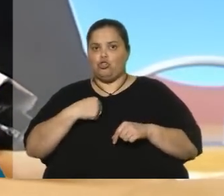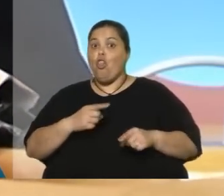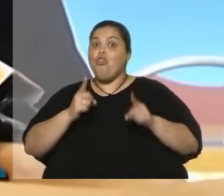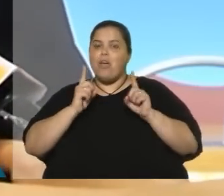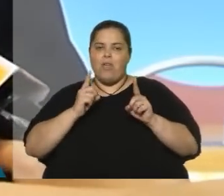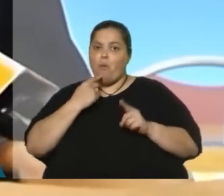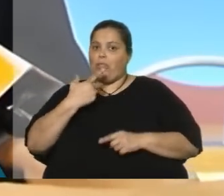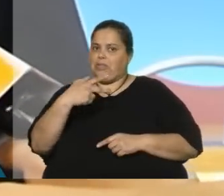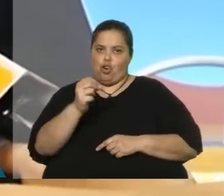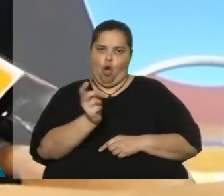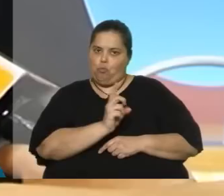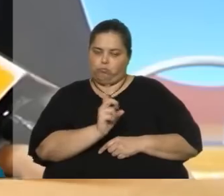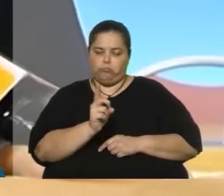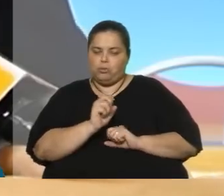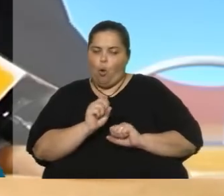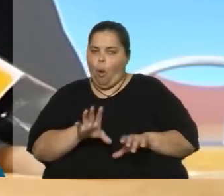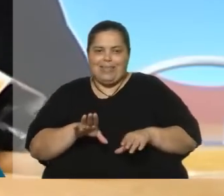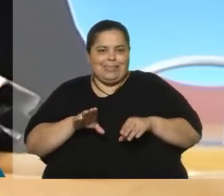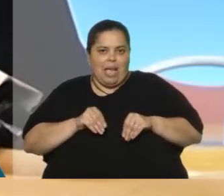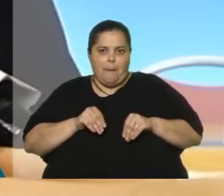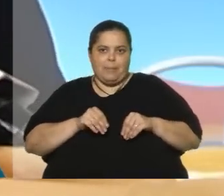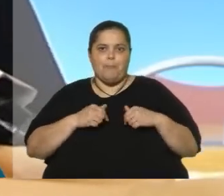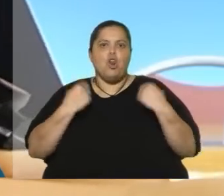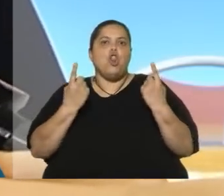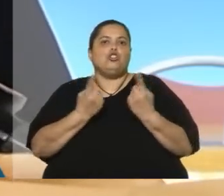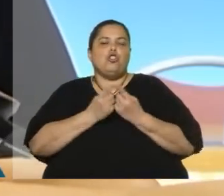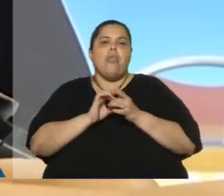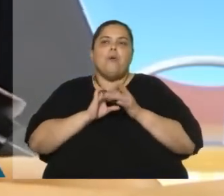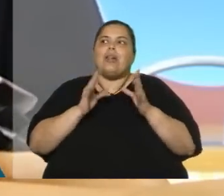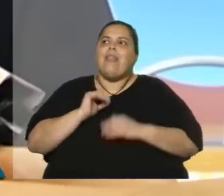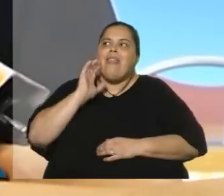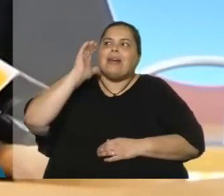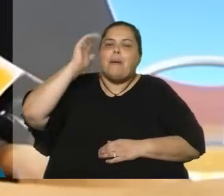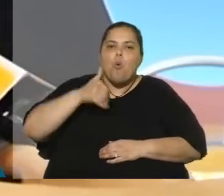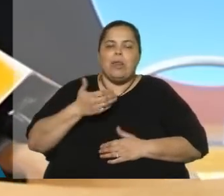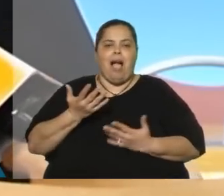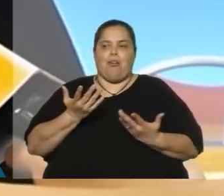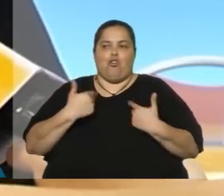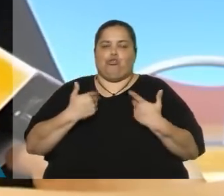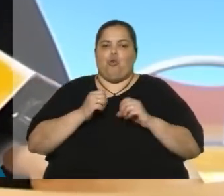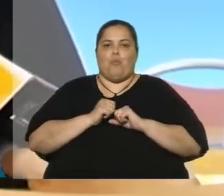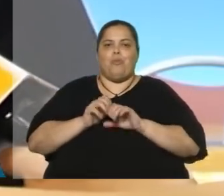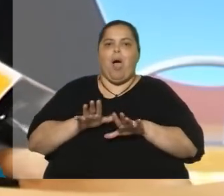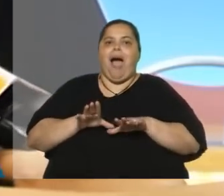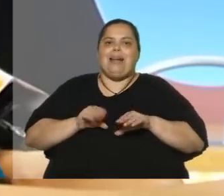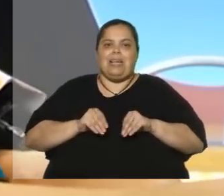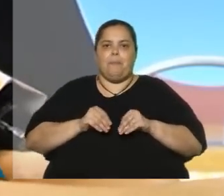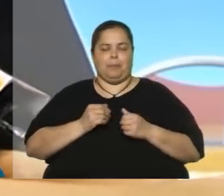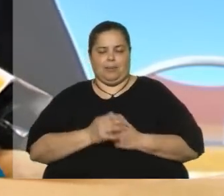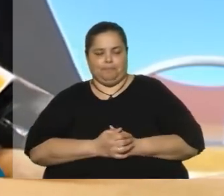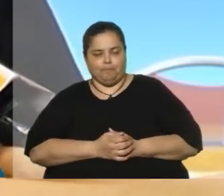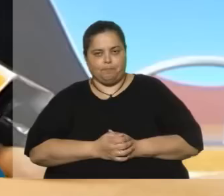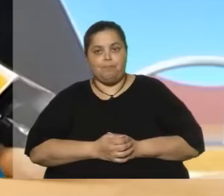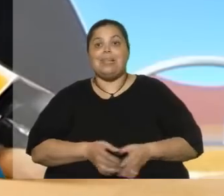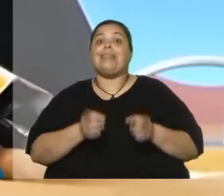reaccionar como republicanos, como demócratas, más allá de quien lo sufra.